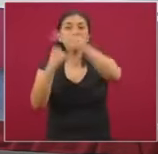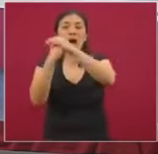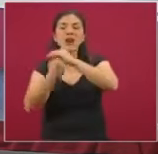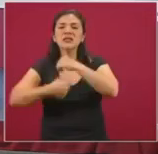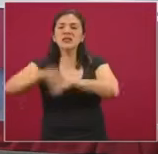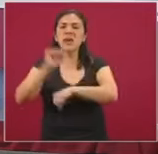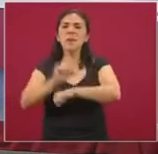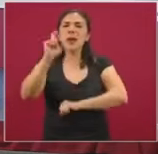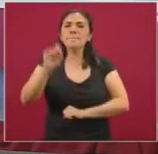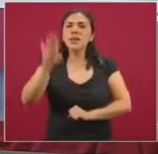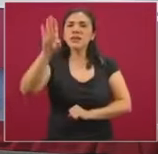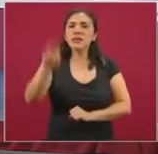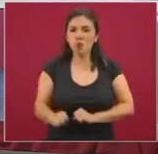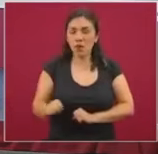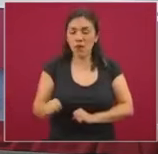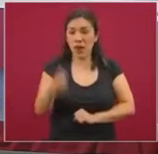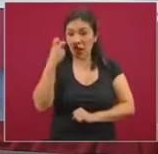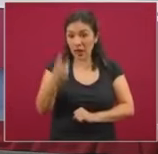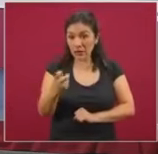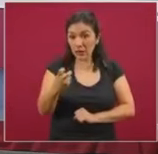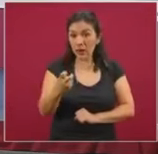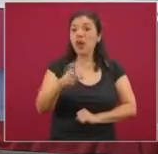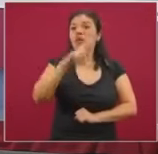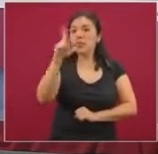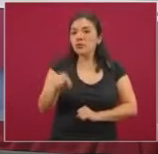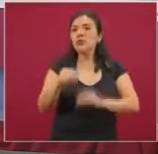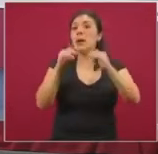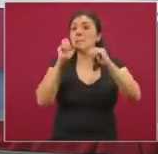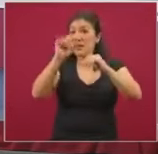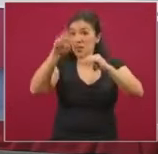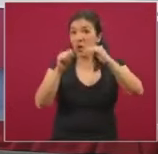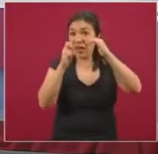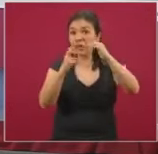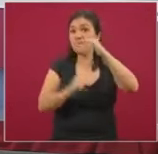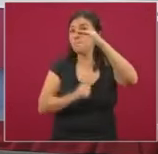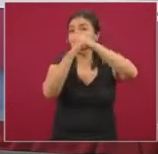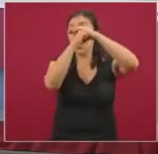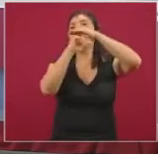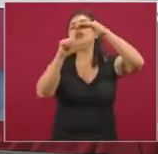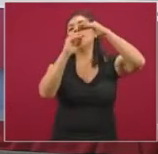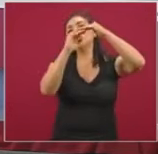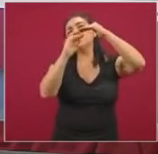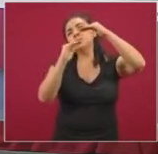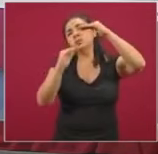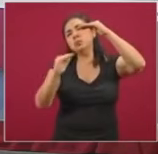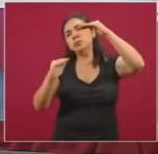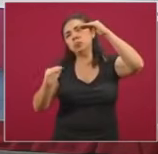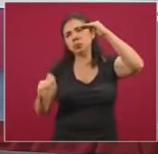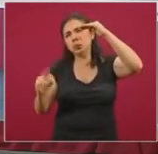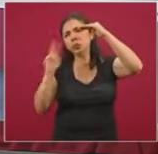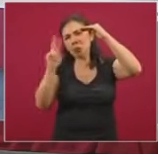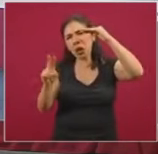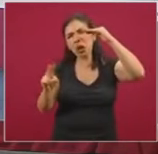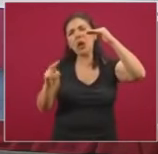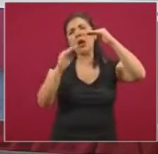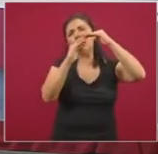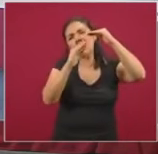semana 29, y a partir de la 29 hemos tenido un decremento continuo, prácticamente